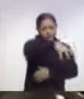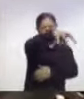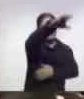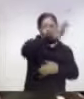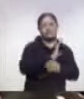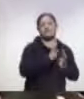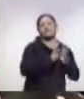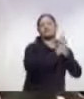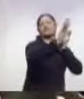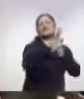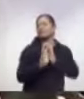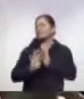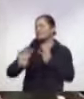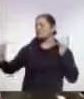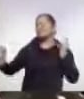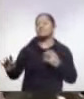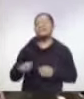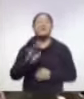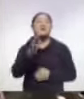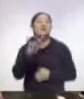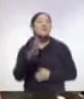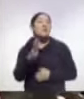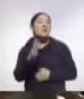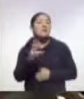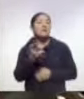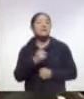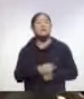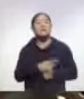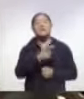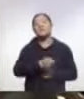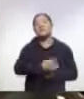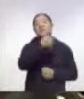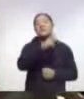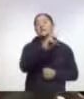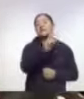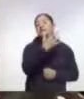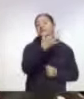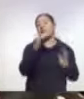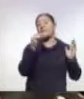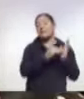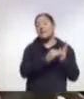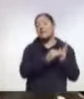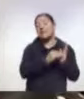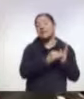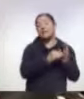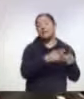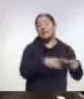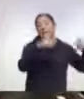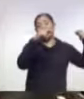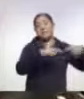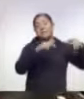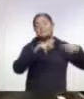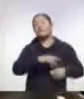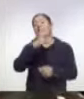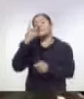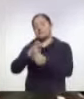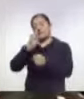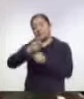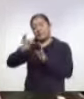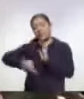maguey. Se plantaron alrededor de, en primera etapa fueron 37 mil magueyes. La segunda etapa